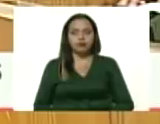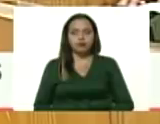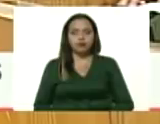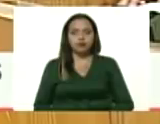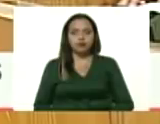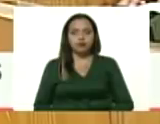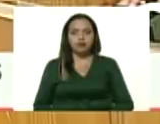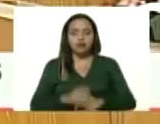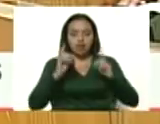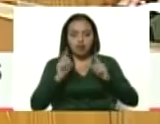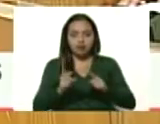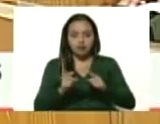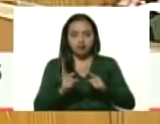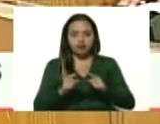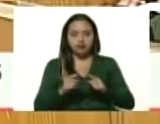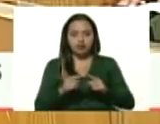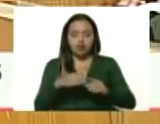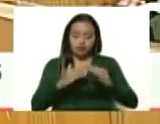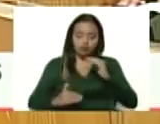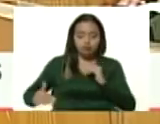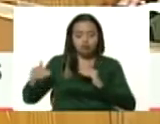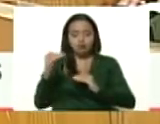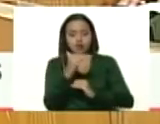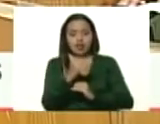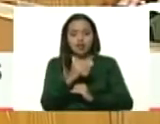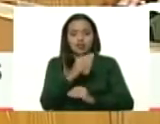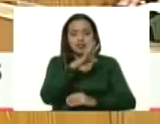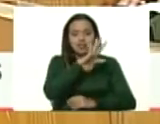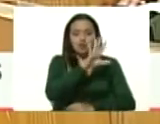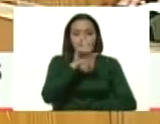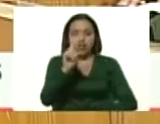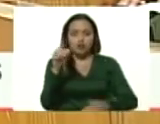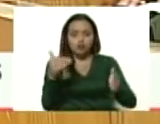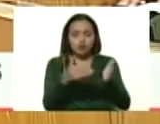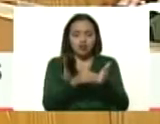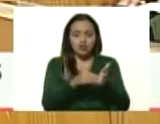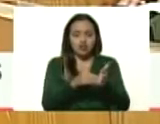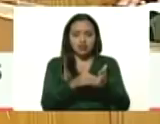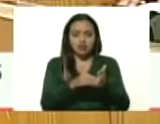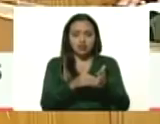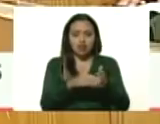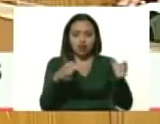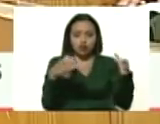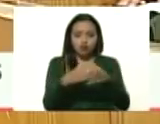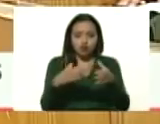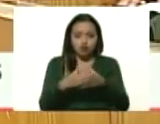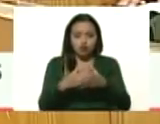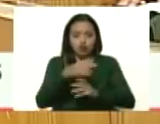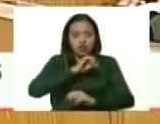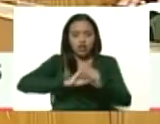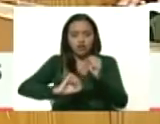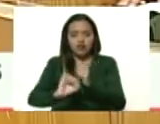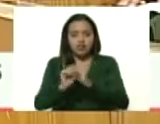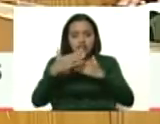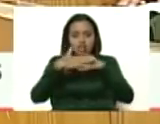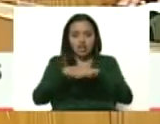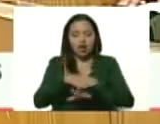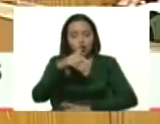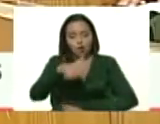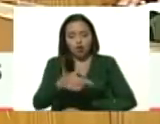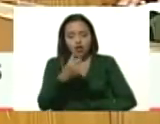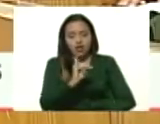Y además hemos pasado de 51.000 unidades populares de defensa integral, y hoy